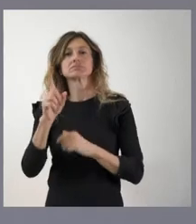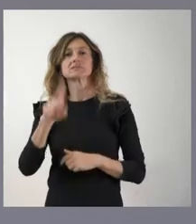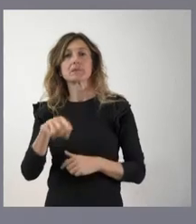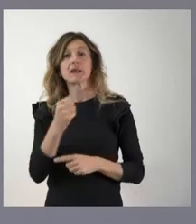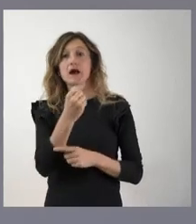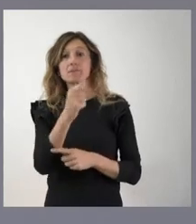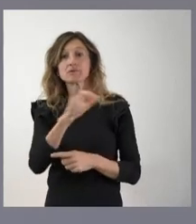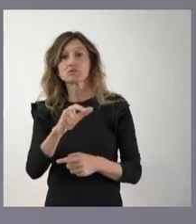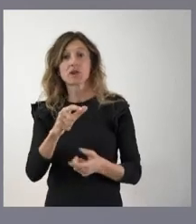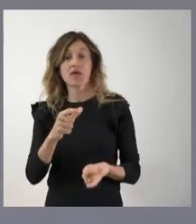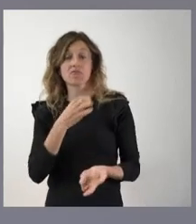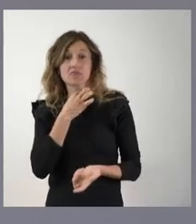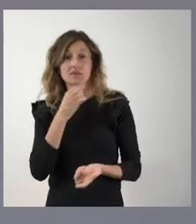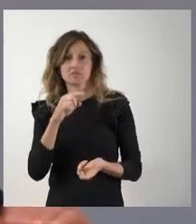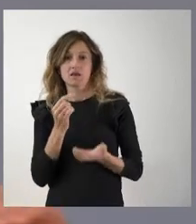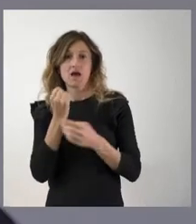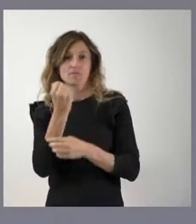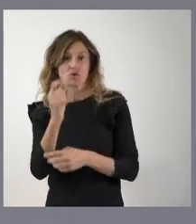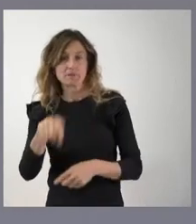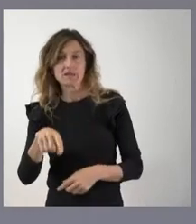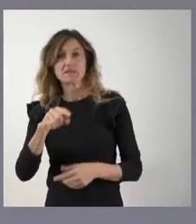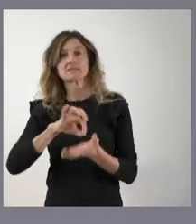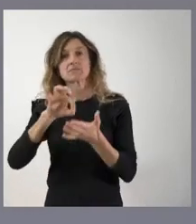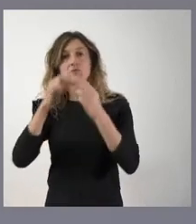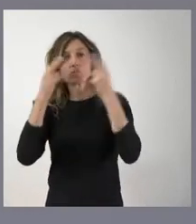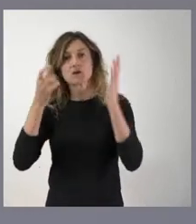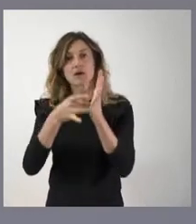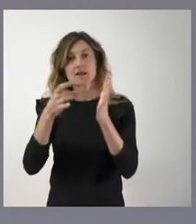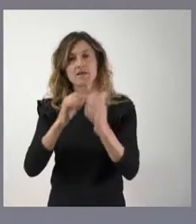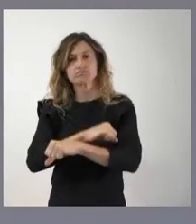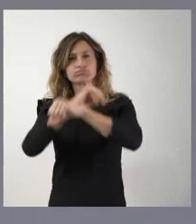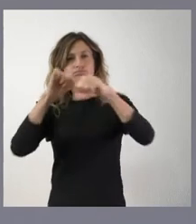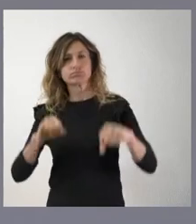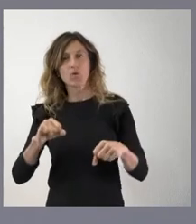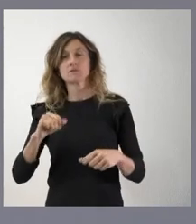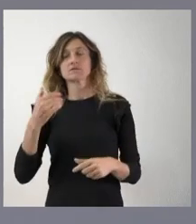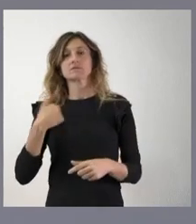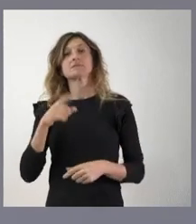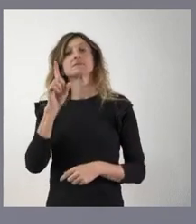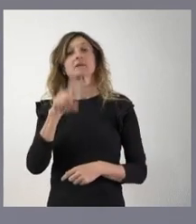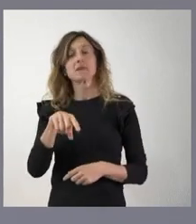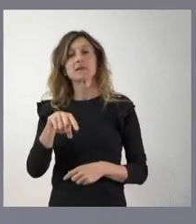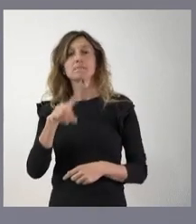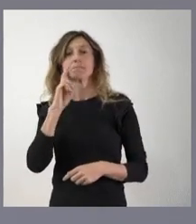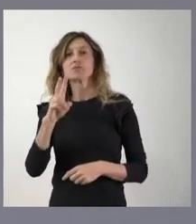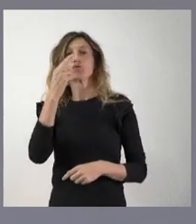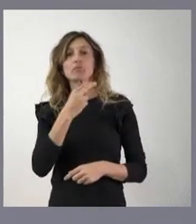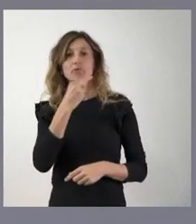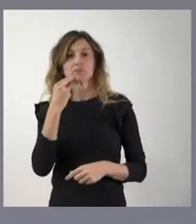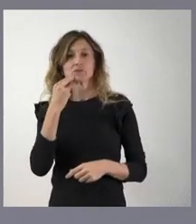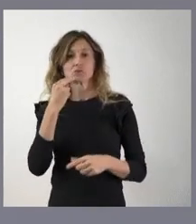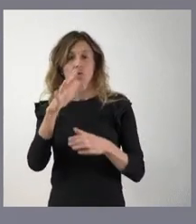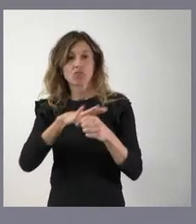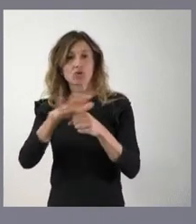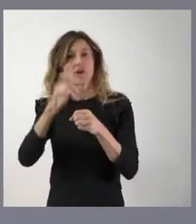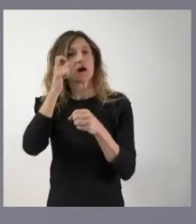que pasan más dificultades y y consolidar unos servicios públicos de mucha calidad todo ello además atendiendo al compromiso que tenemos con el mundo rural